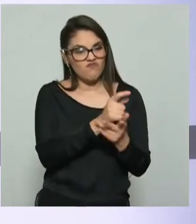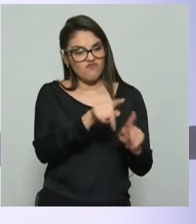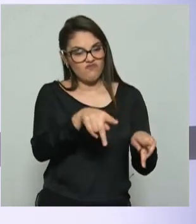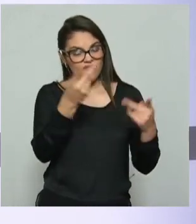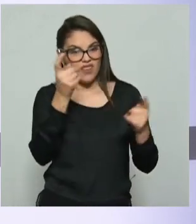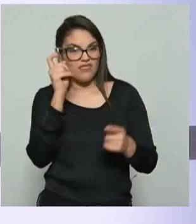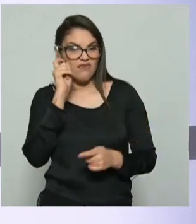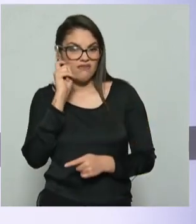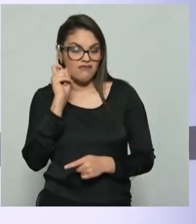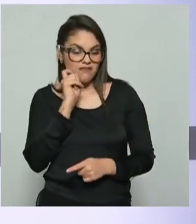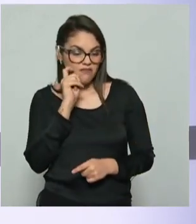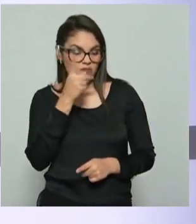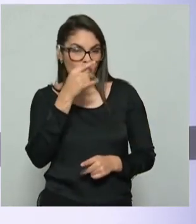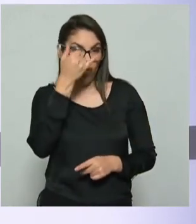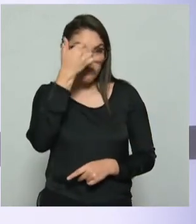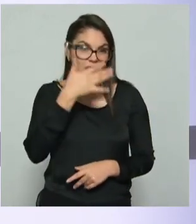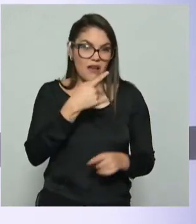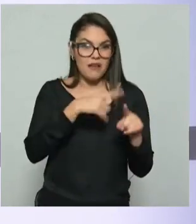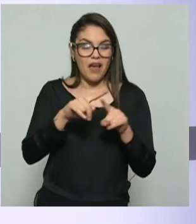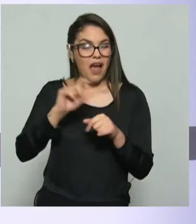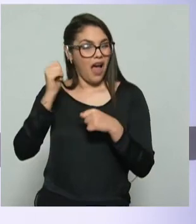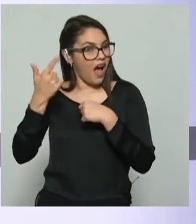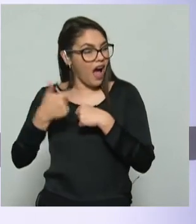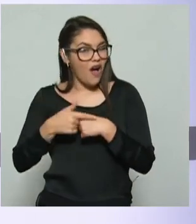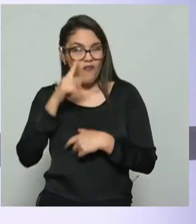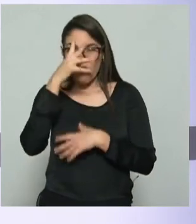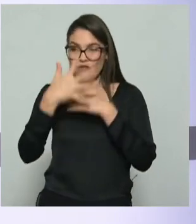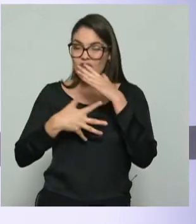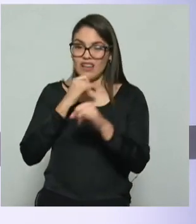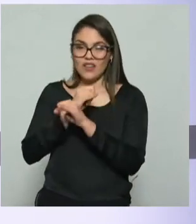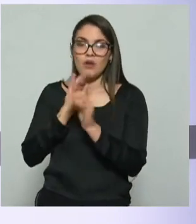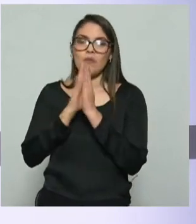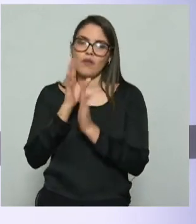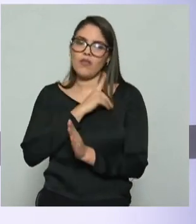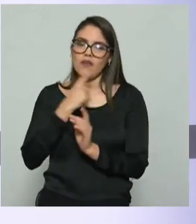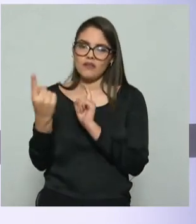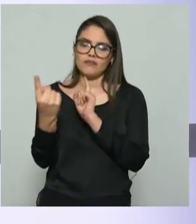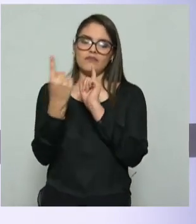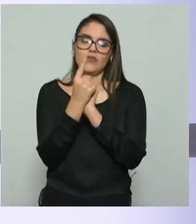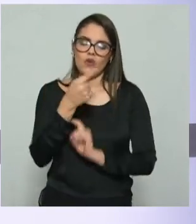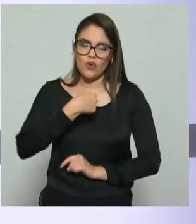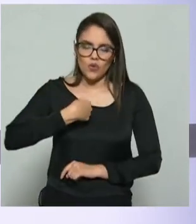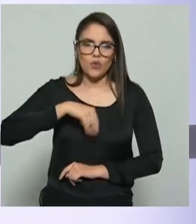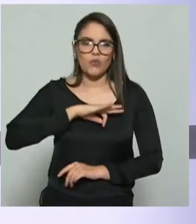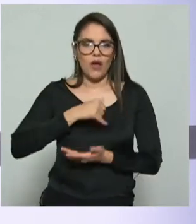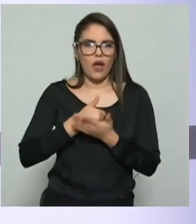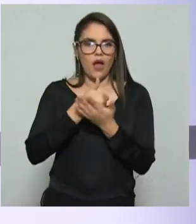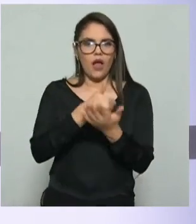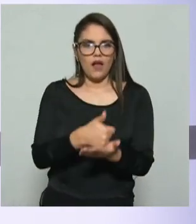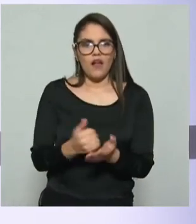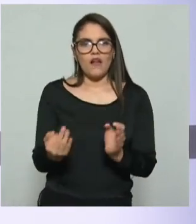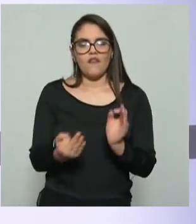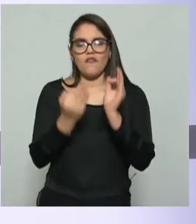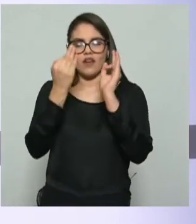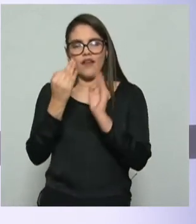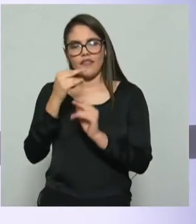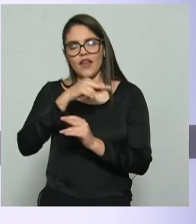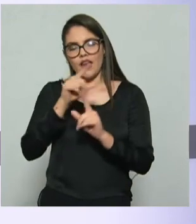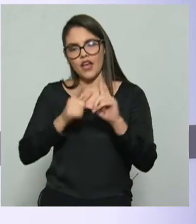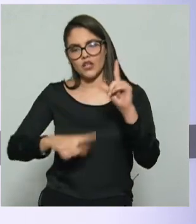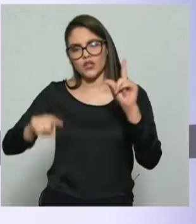moralmente aceptables, o que además de todo incluso ponen en entredicho si podemos ejercer la